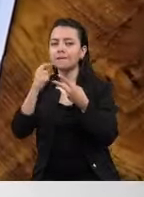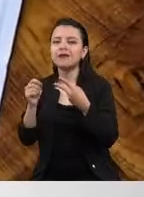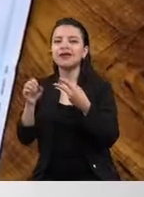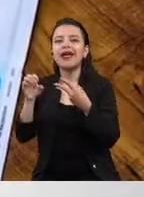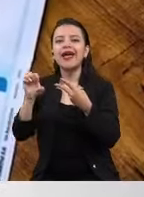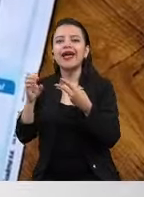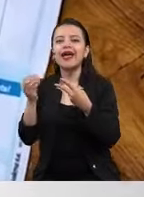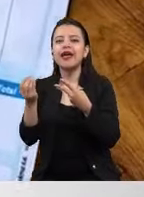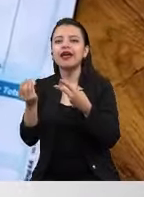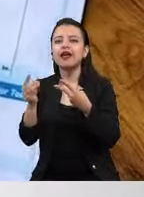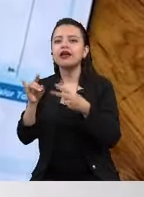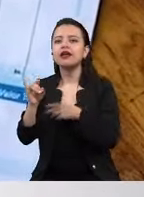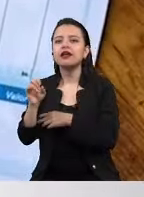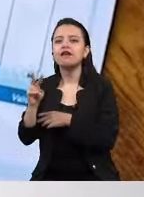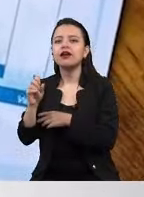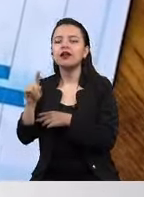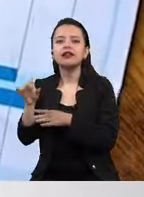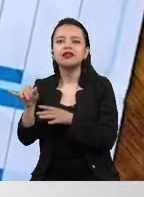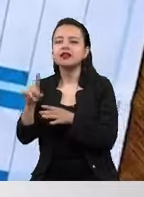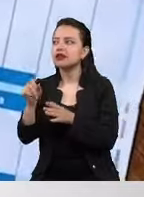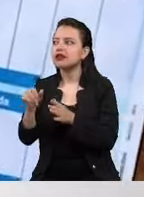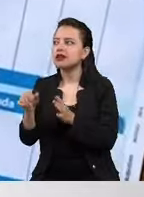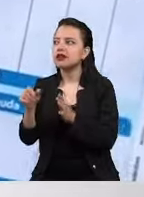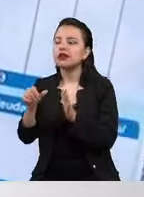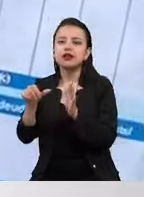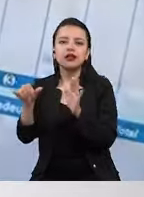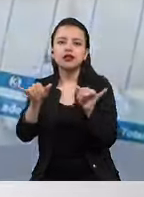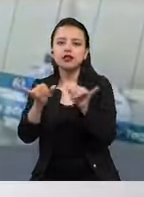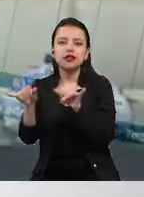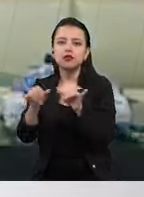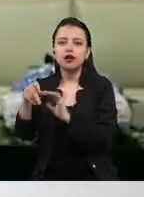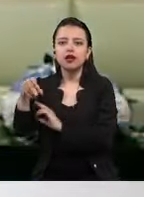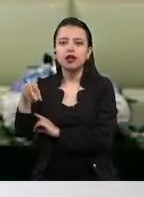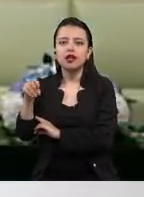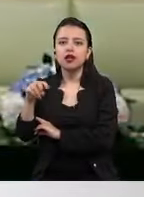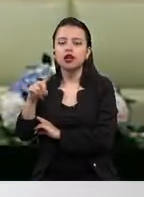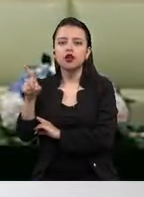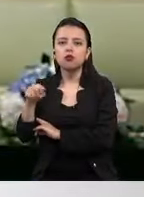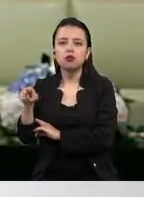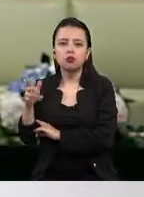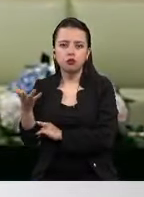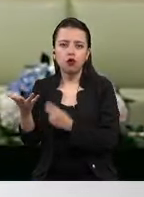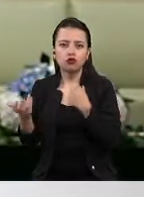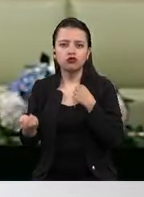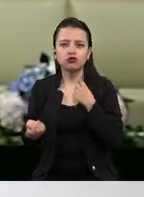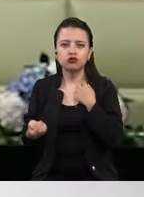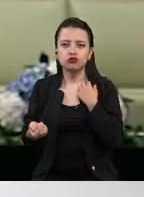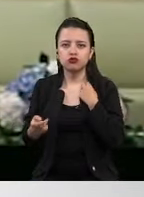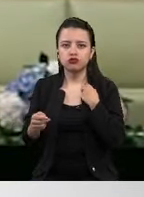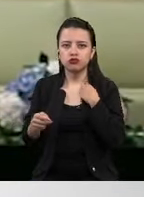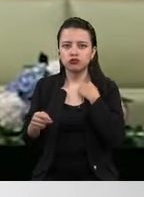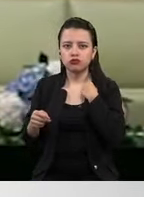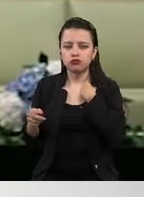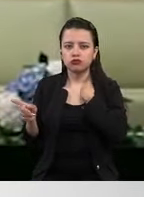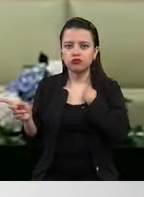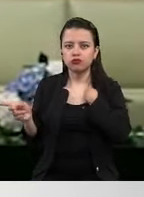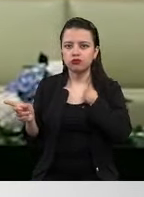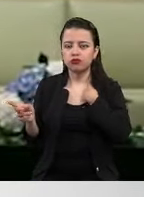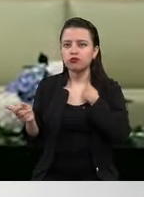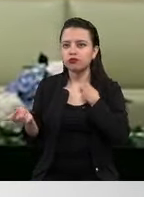conocido es el post es como cuando usted va a un supermerc y es importante aclararle eso para que lo entiendan cuando van a un supermercado